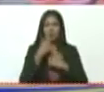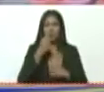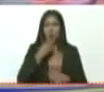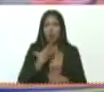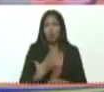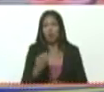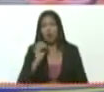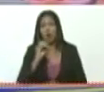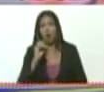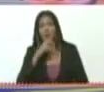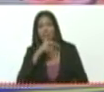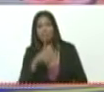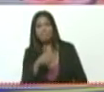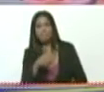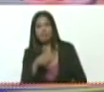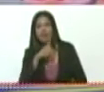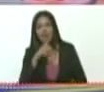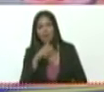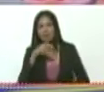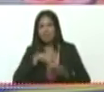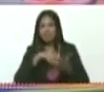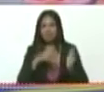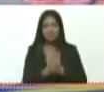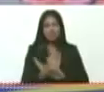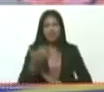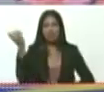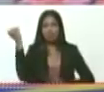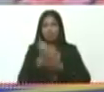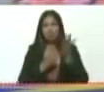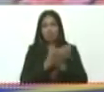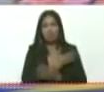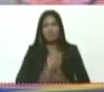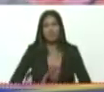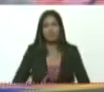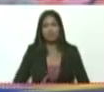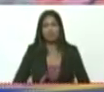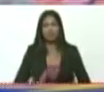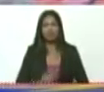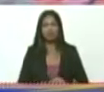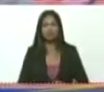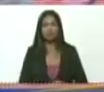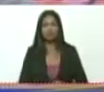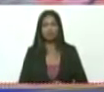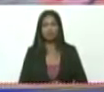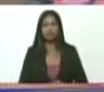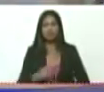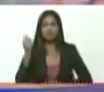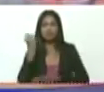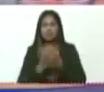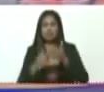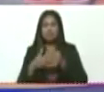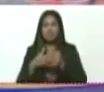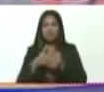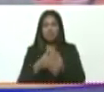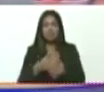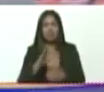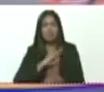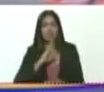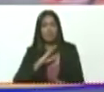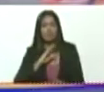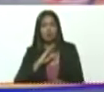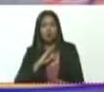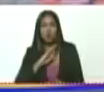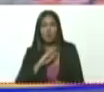o por las malas. Las malas significa el asesinato del presidente, el asesinato de dirigentes populares,